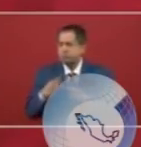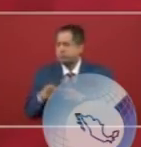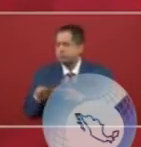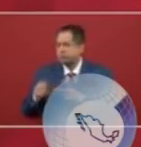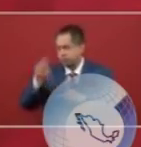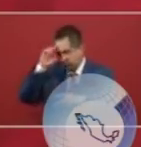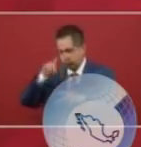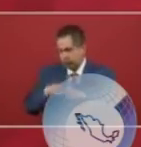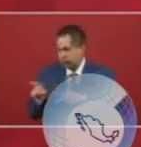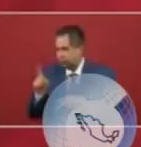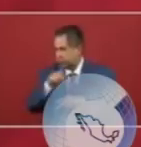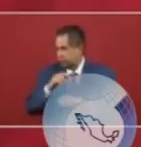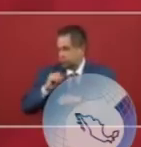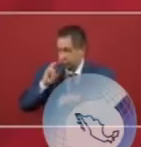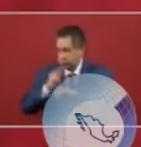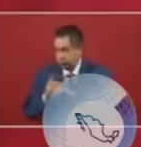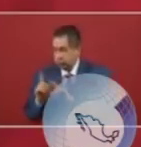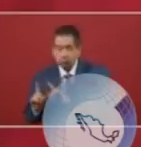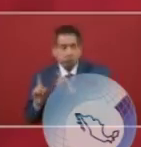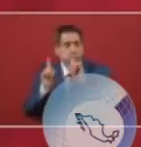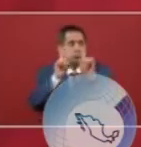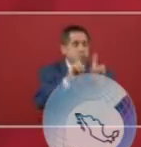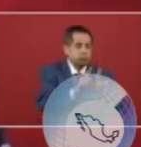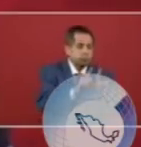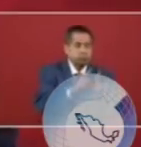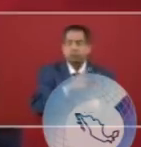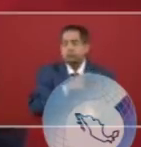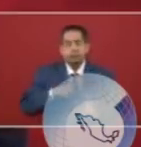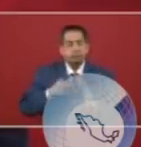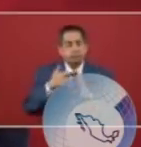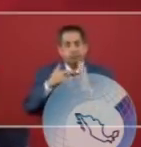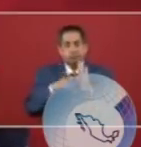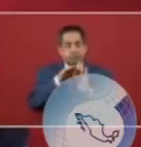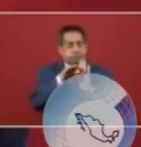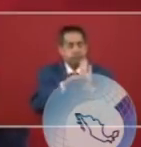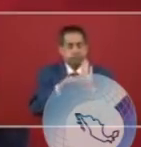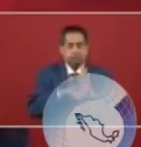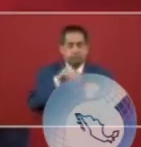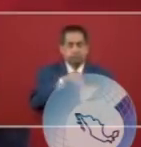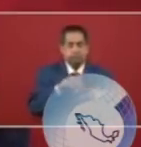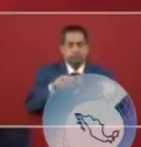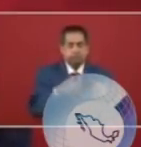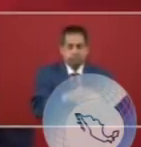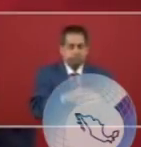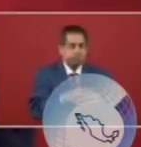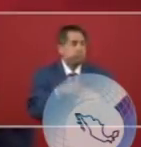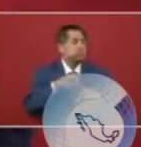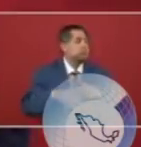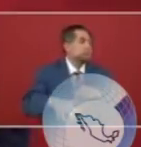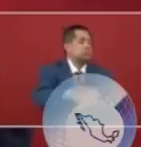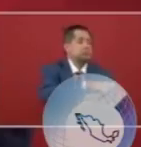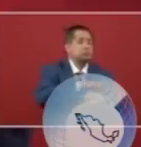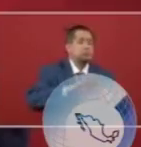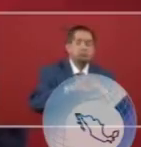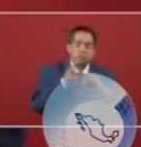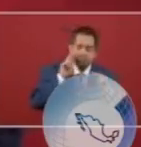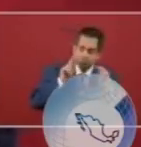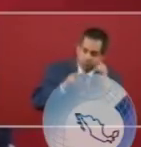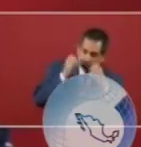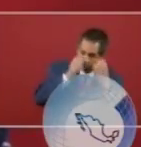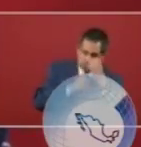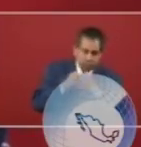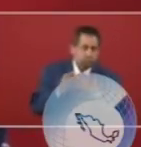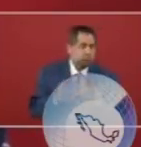vas a tener exigirte en tu actuación a estos principios lo importante es que la comunidad lo pueda evaluar por eso también no lo mencioné